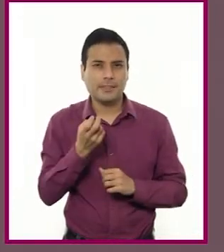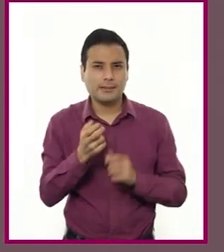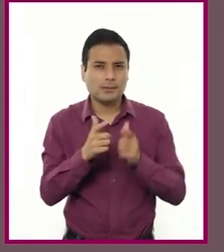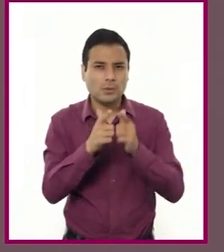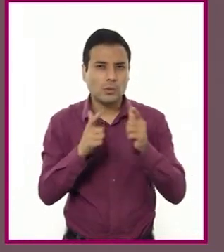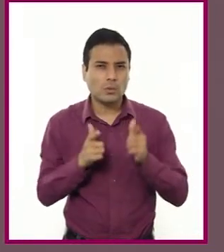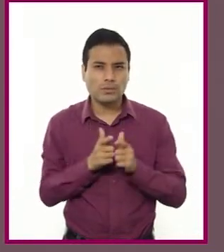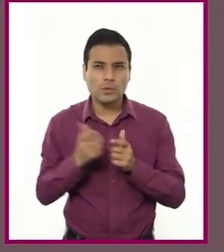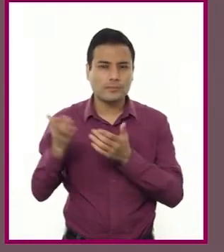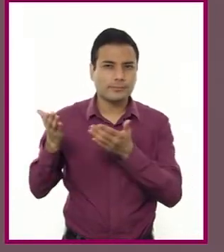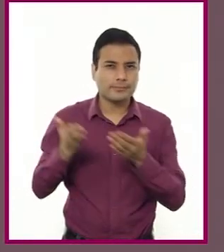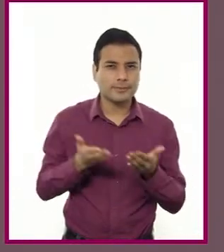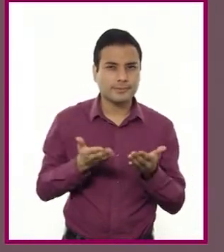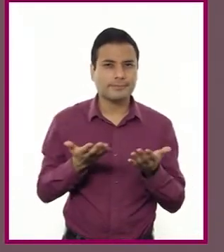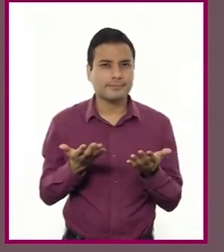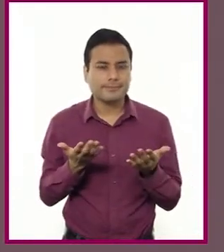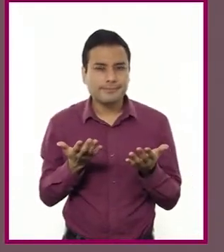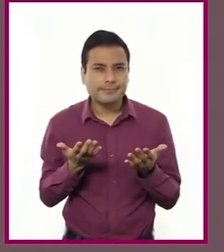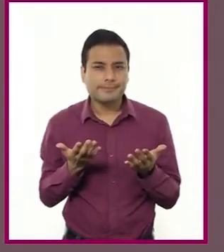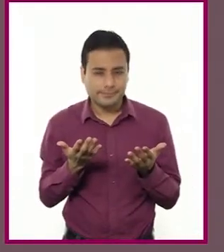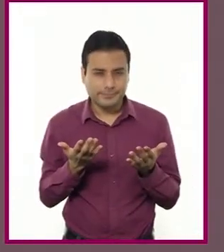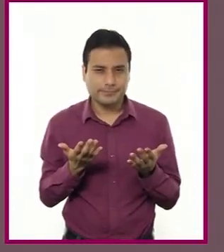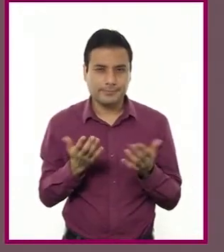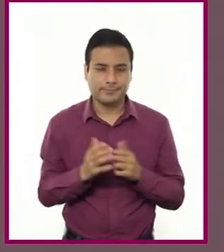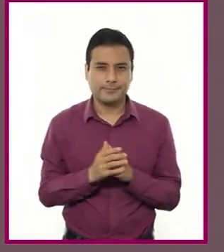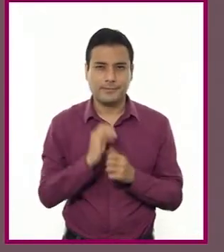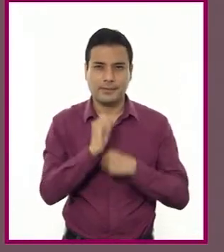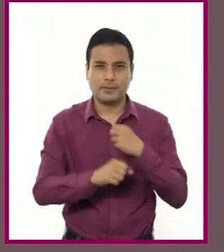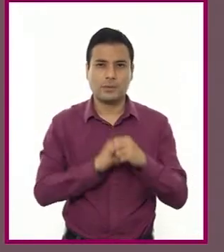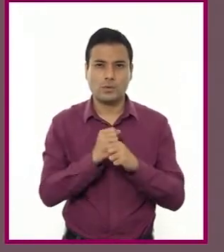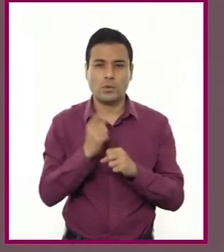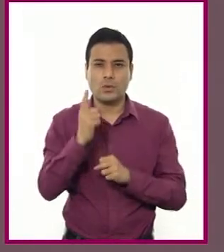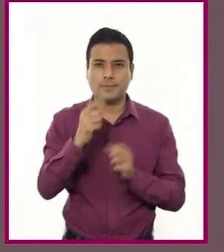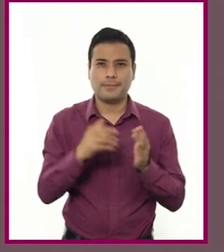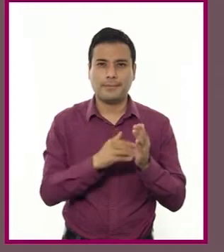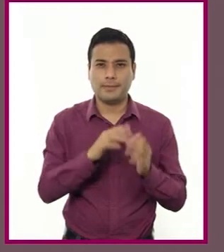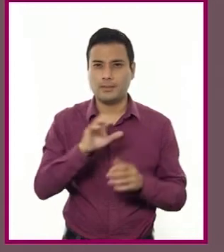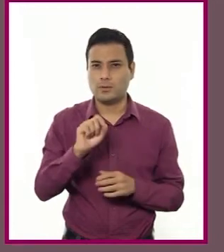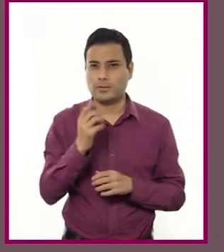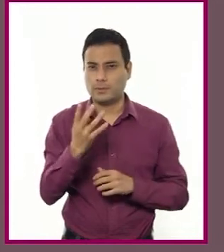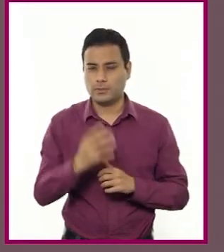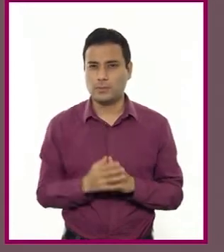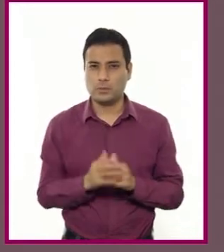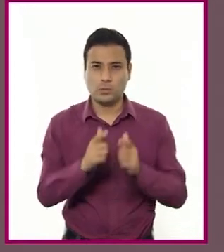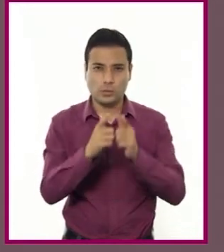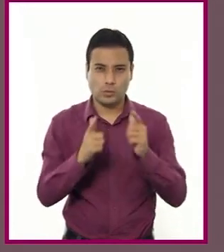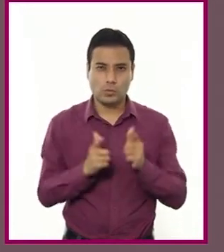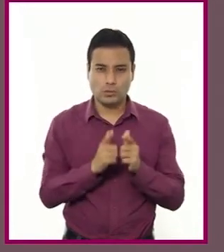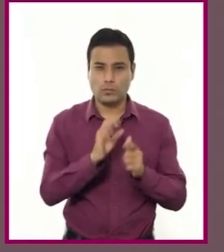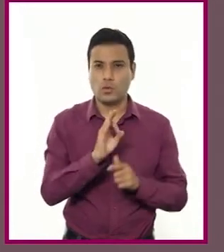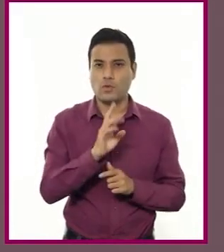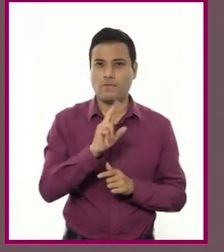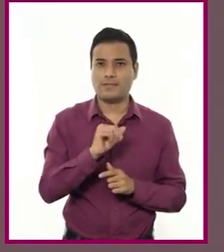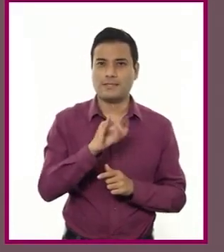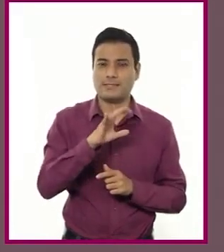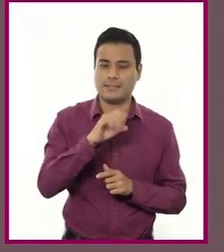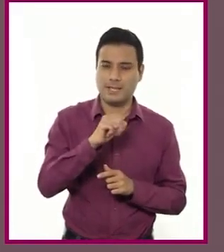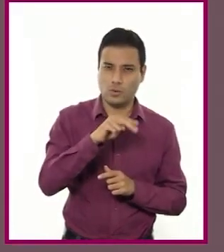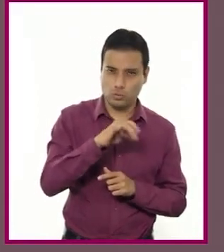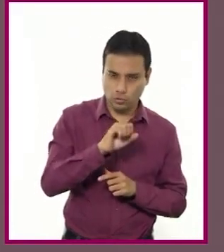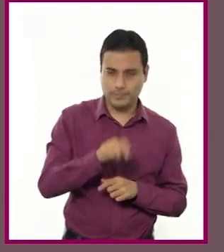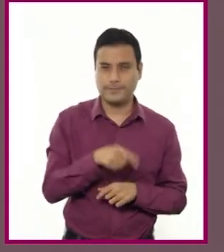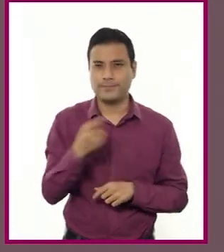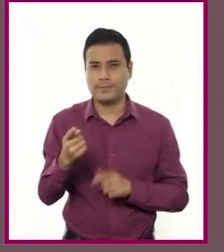a llegar a los territorios recién conquistados a partir de 1524, con los franciscanos, seguidos de los dominicos